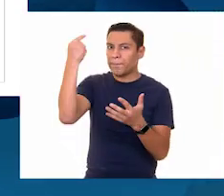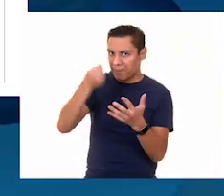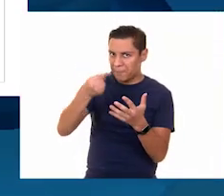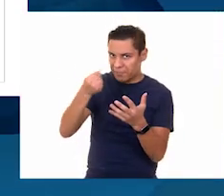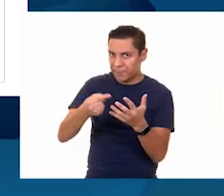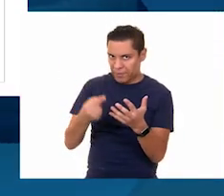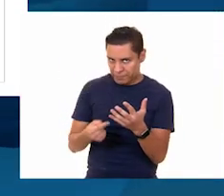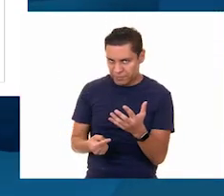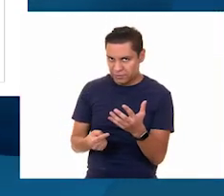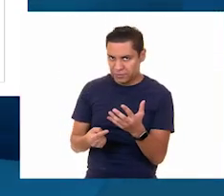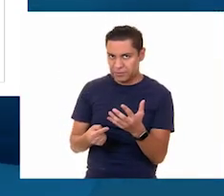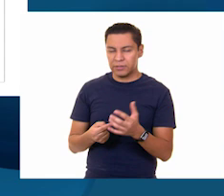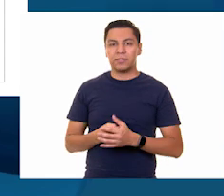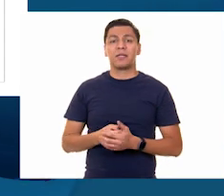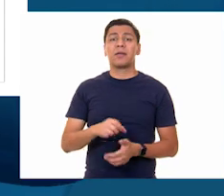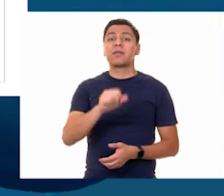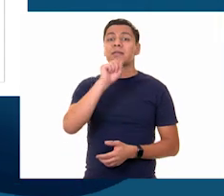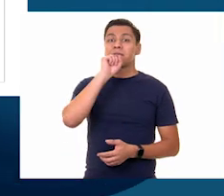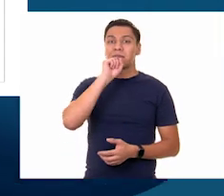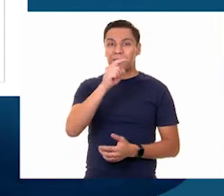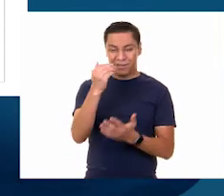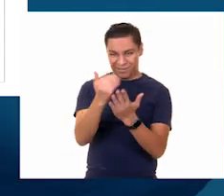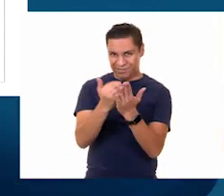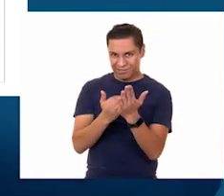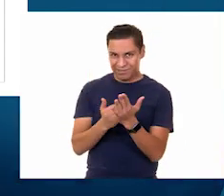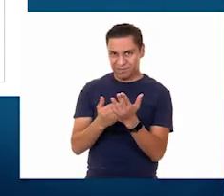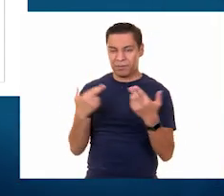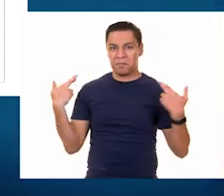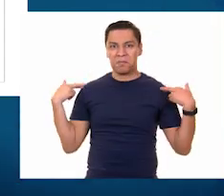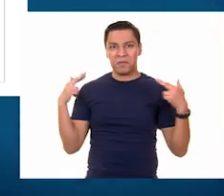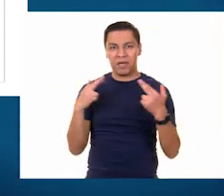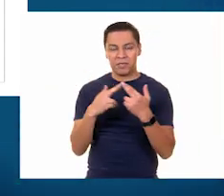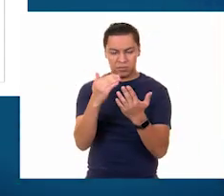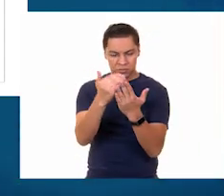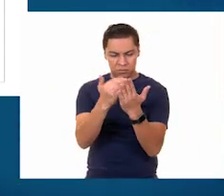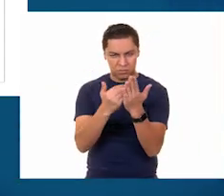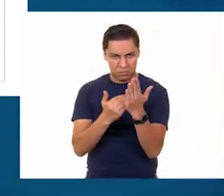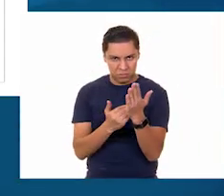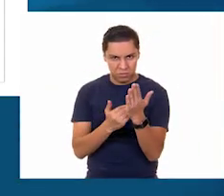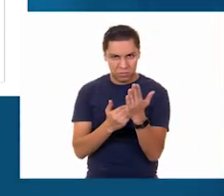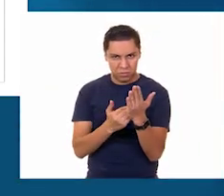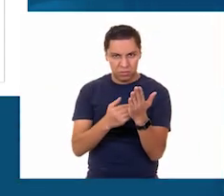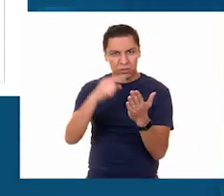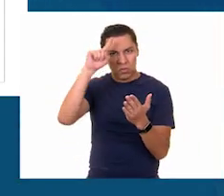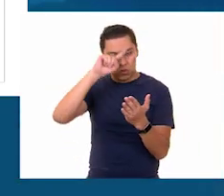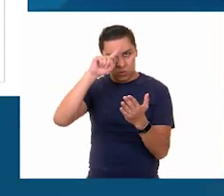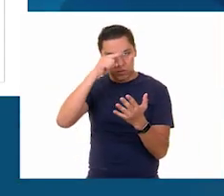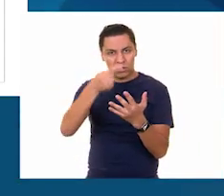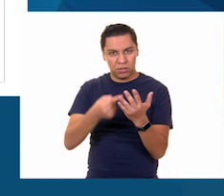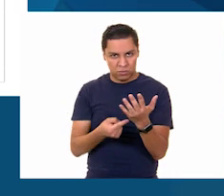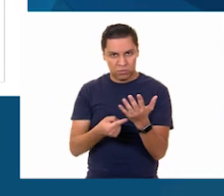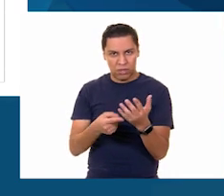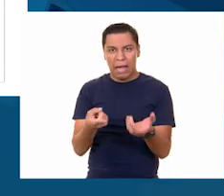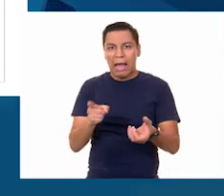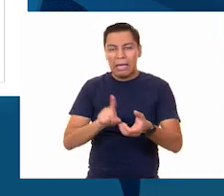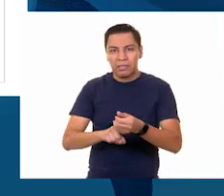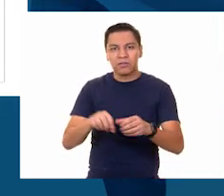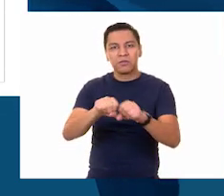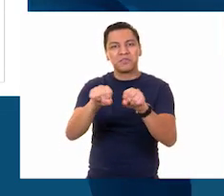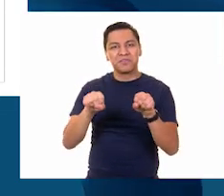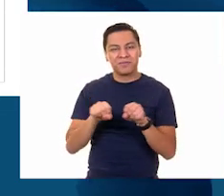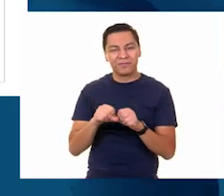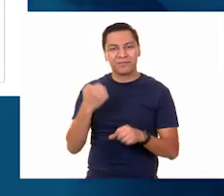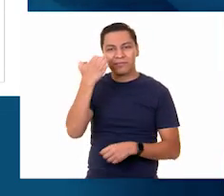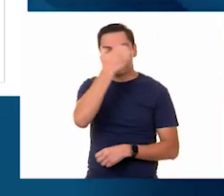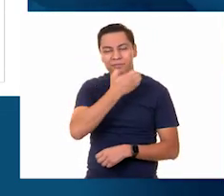Sin embargo, también se incluyen sugerencias a los maestros para que actúen en un ámbito, en el ámbito escolar, ¿no? Y en este texto se